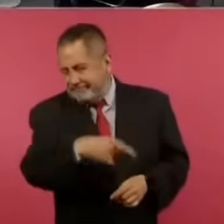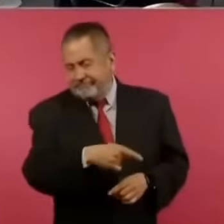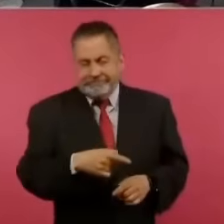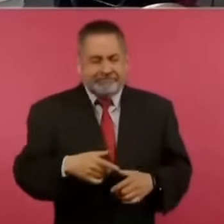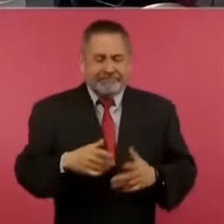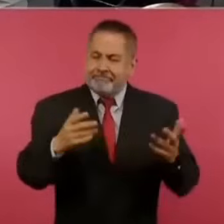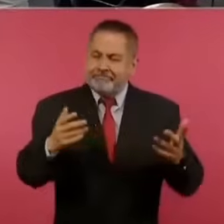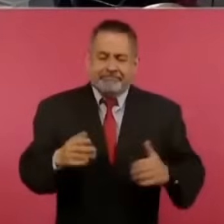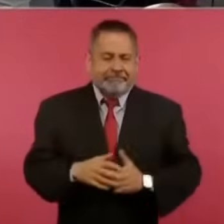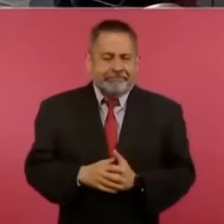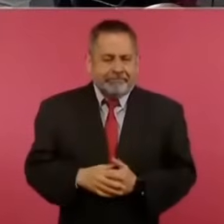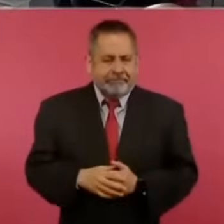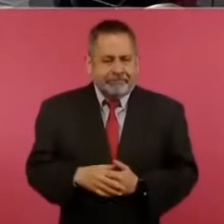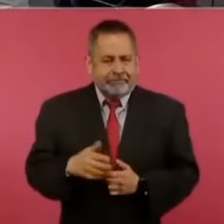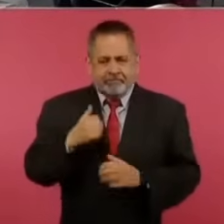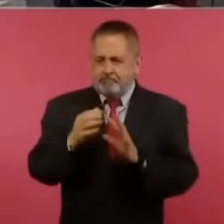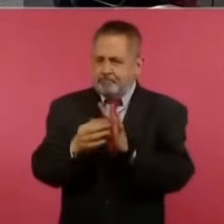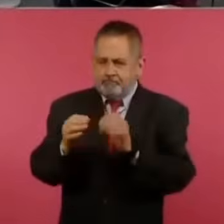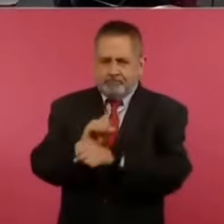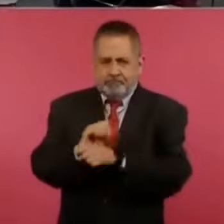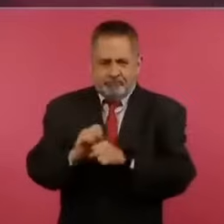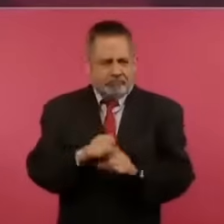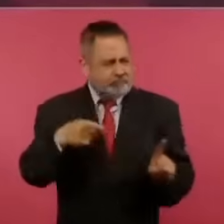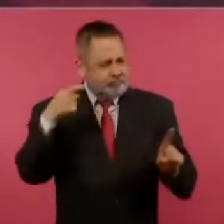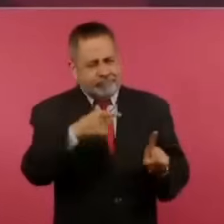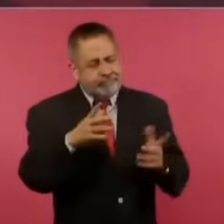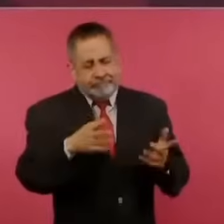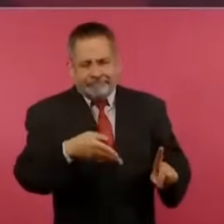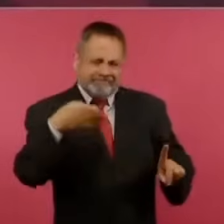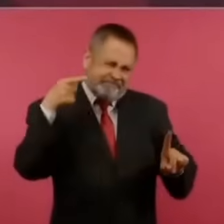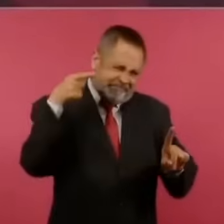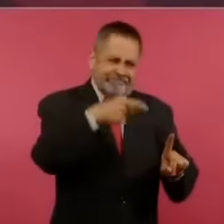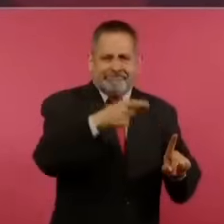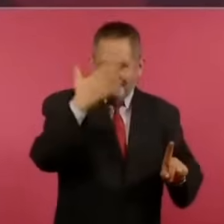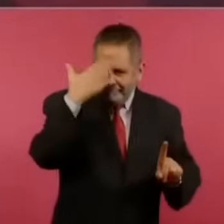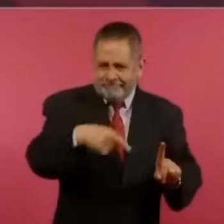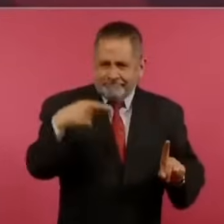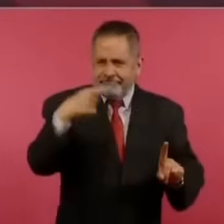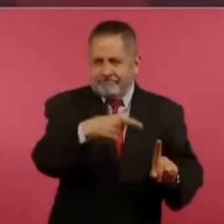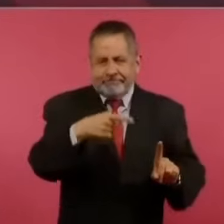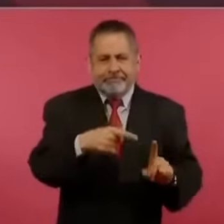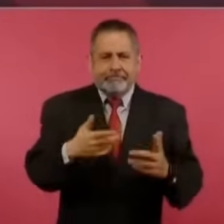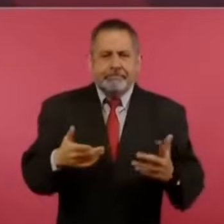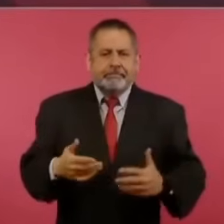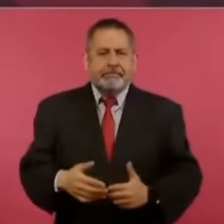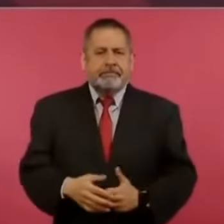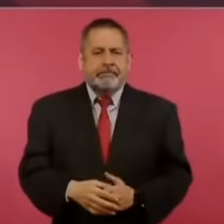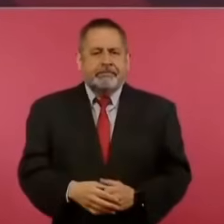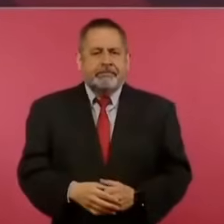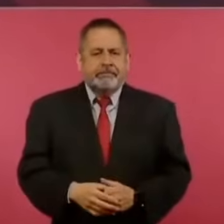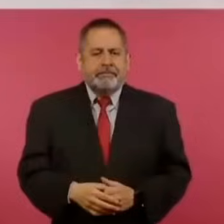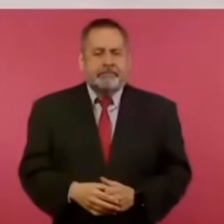más sutil, menos directo, pero